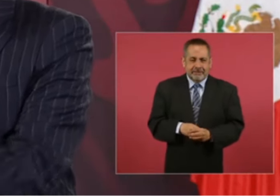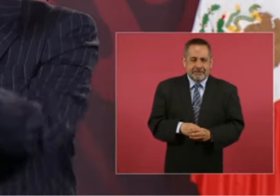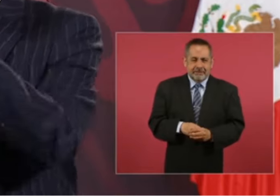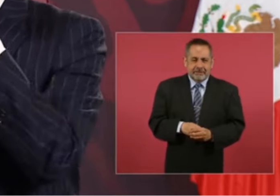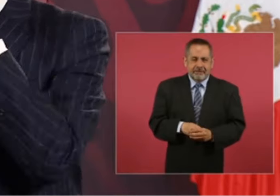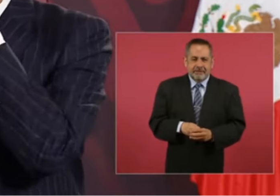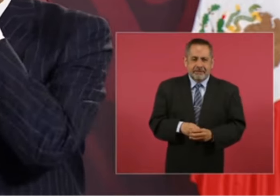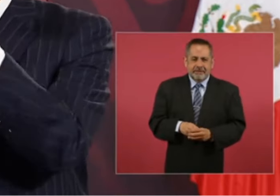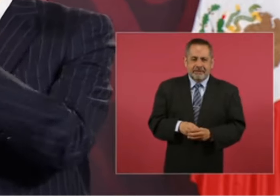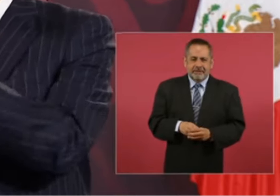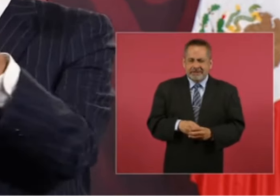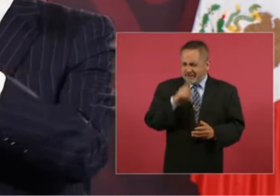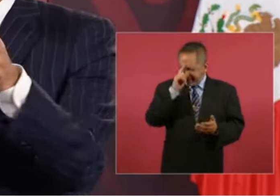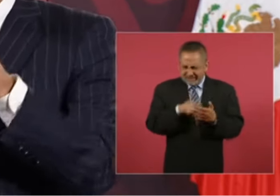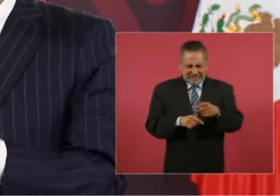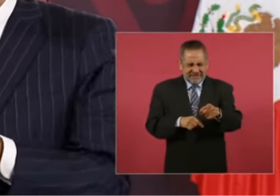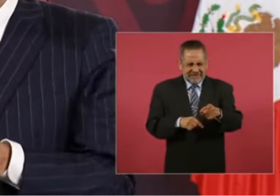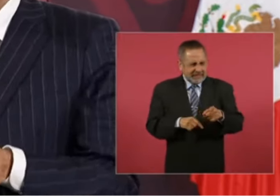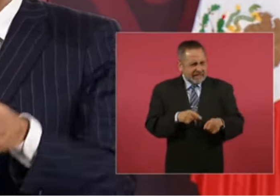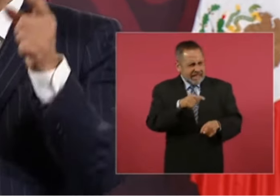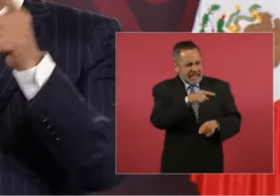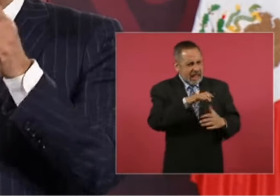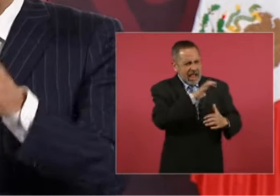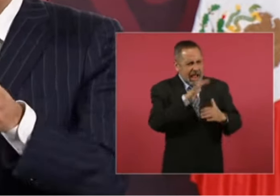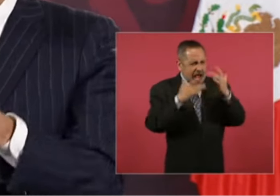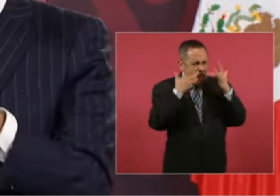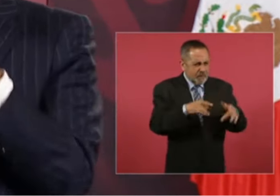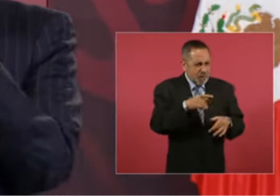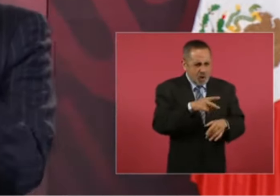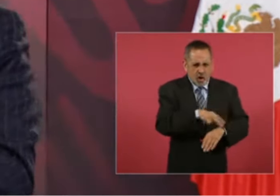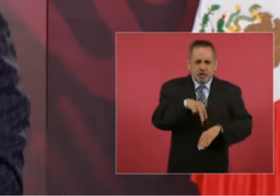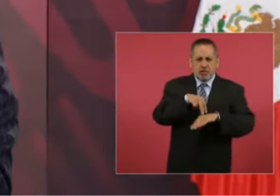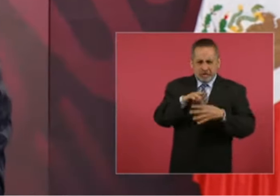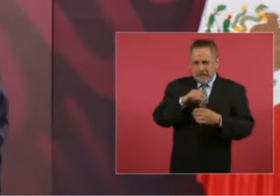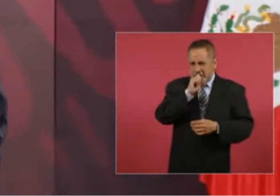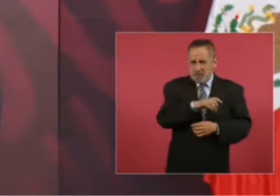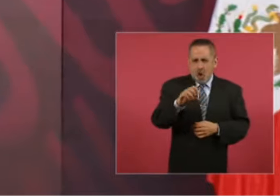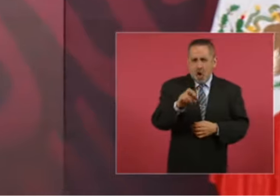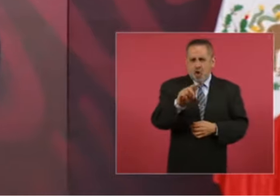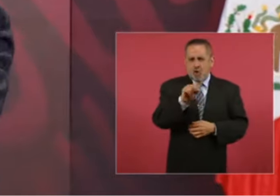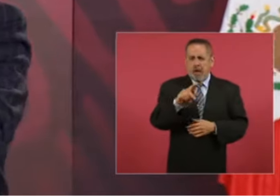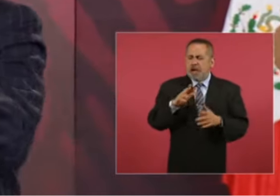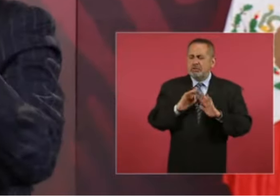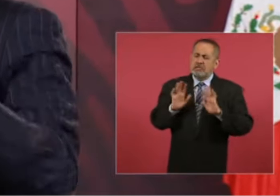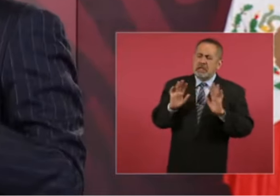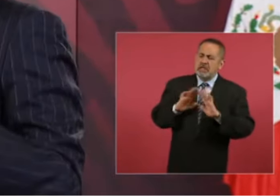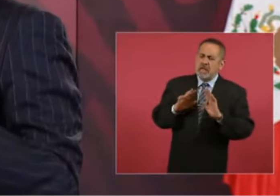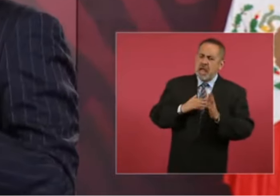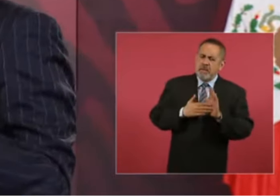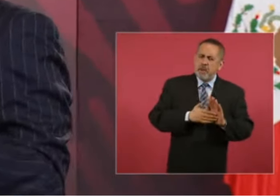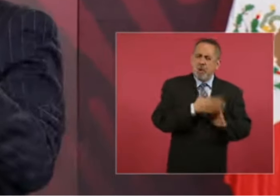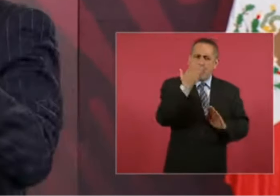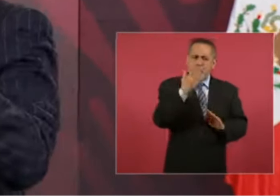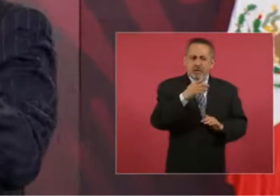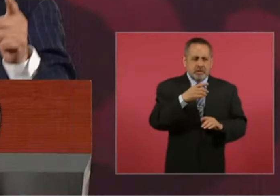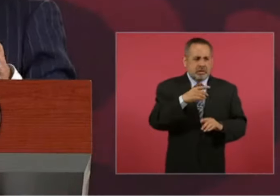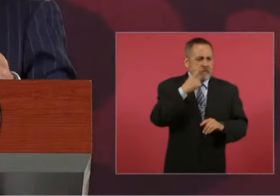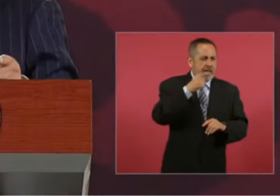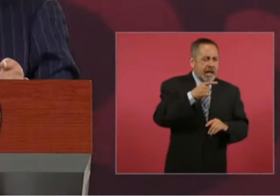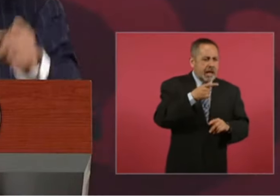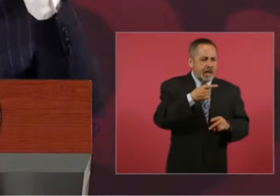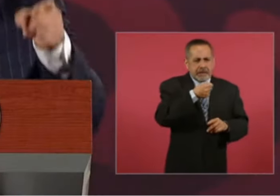pues es, creo que cuando terminó, hasta declaró este señor Córdoba que se iba a ir de